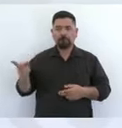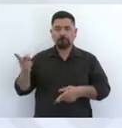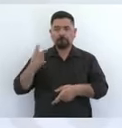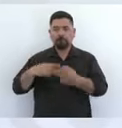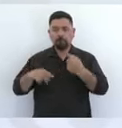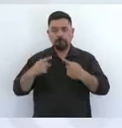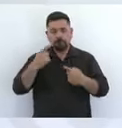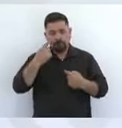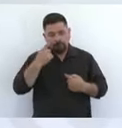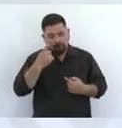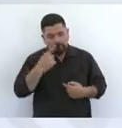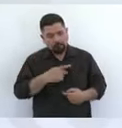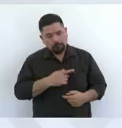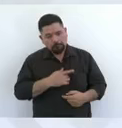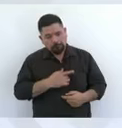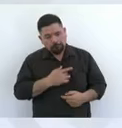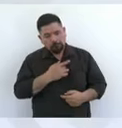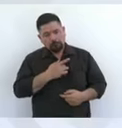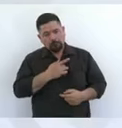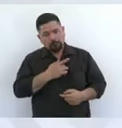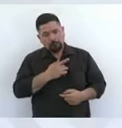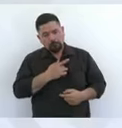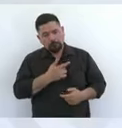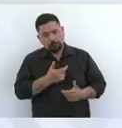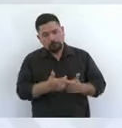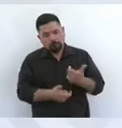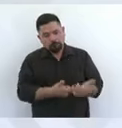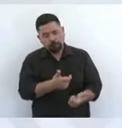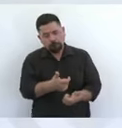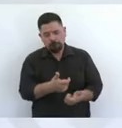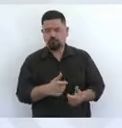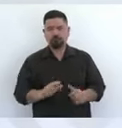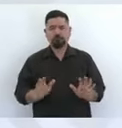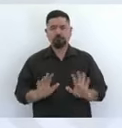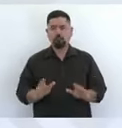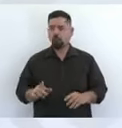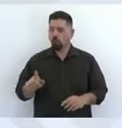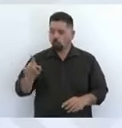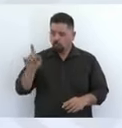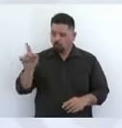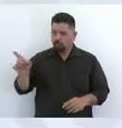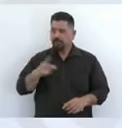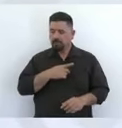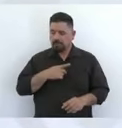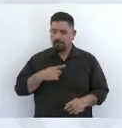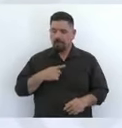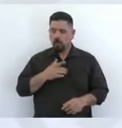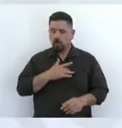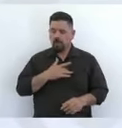se les vaya a ablandar el corazón. Ustedes tienen que tener el corazón duro,